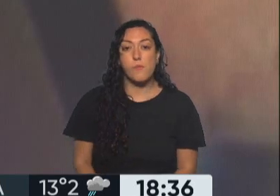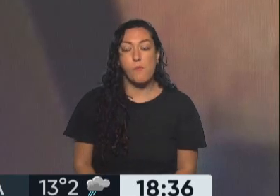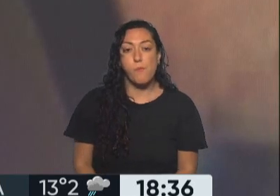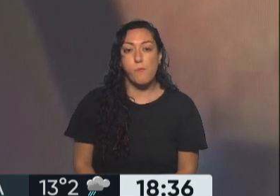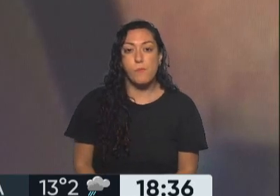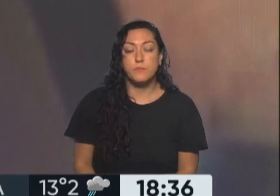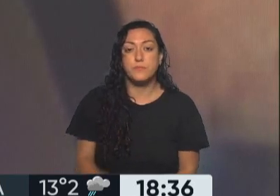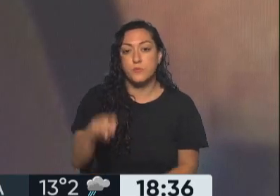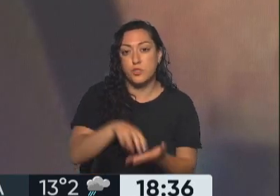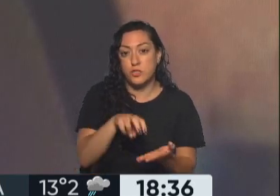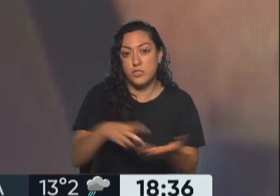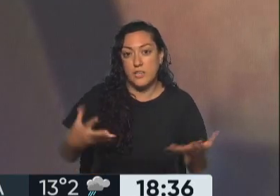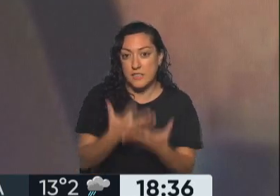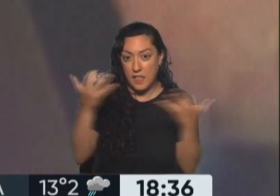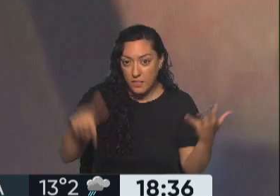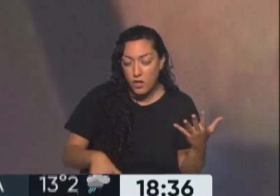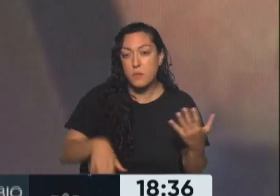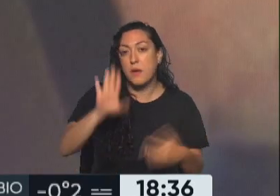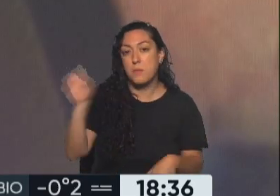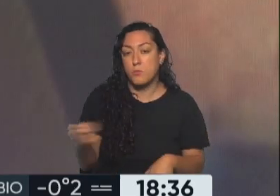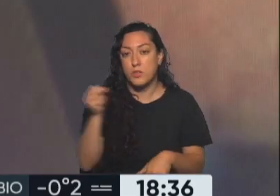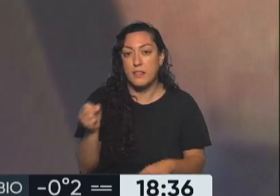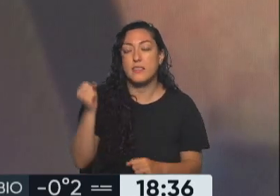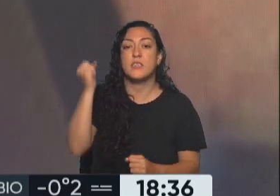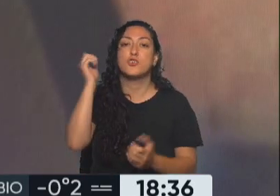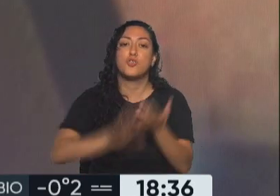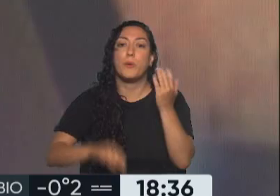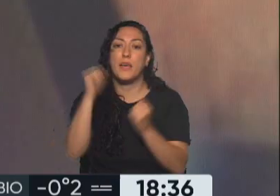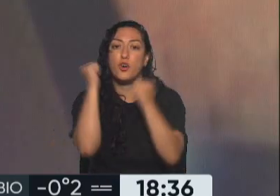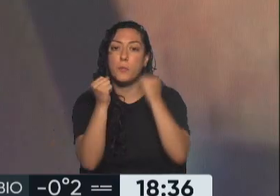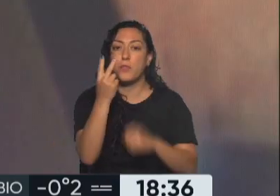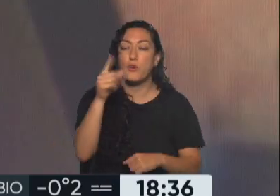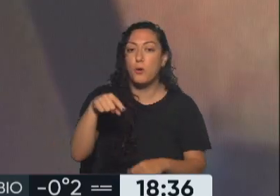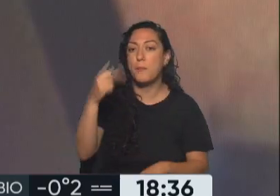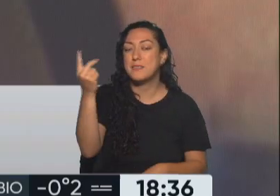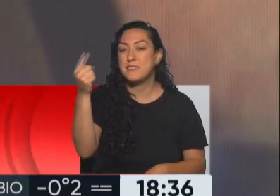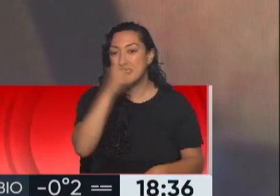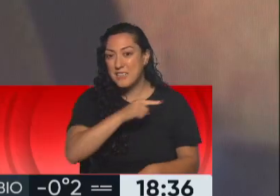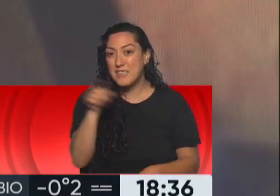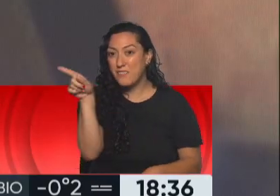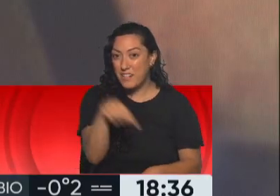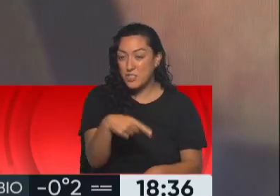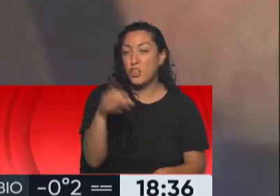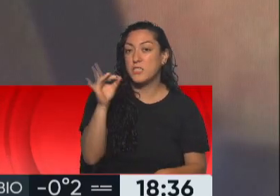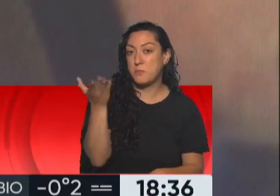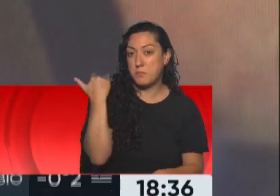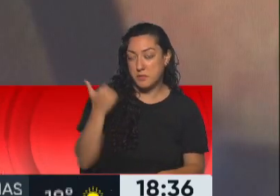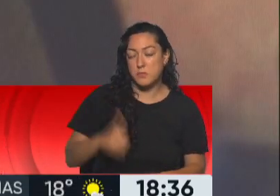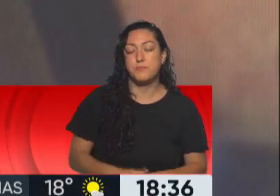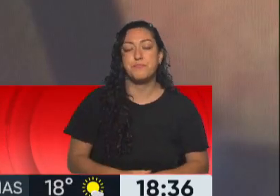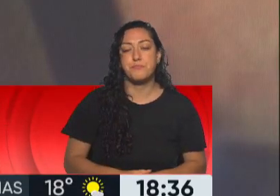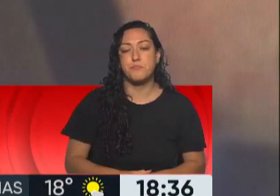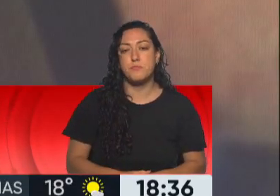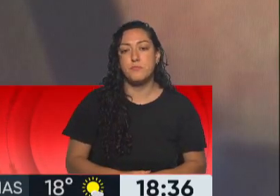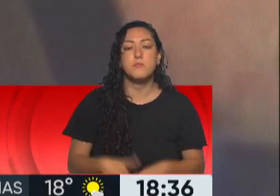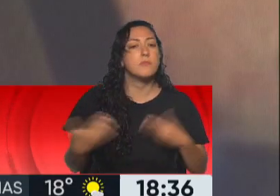Y decíamos la noticia del día, el dato importante económico de la jornada, 2,7 la inflación para el mes de diciembre. Lucrecia, ¿qué tenemos?